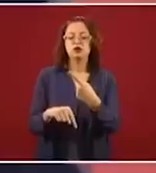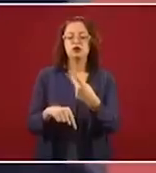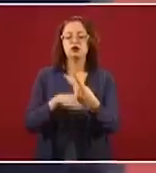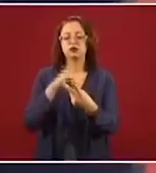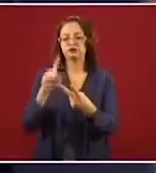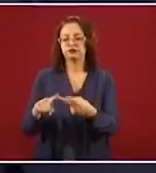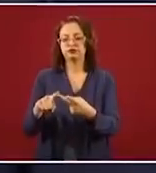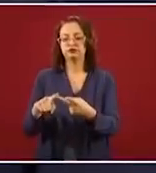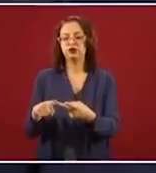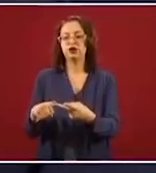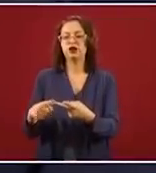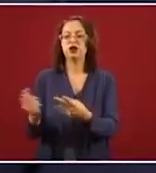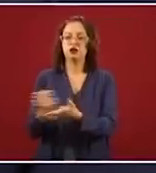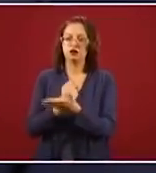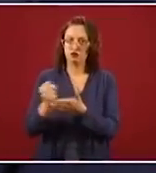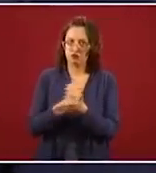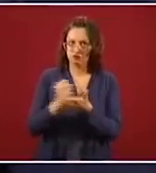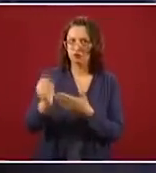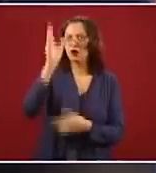financieras.